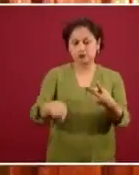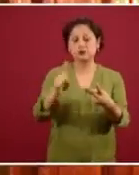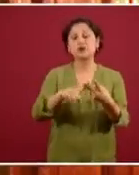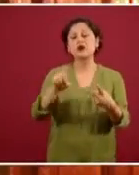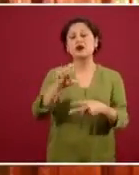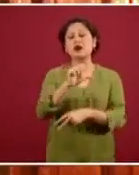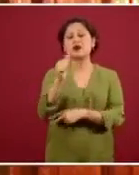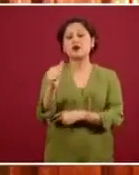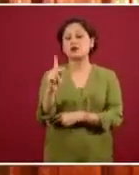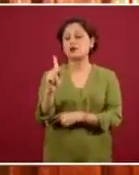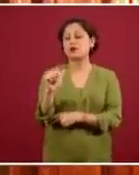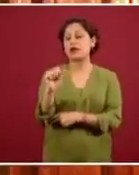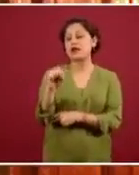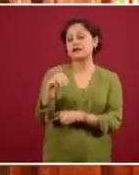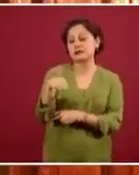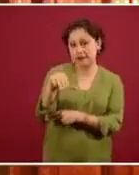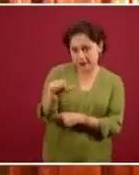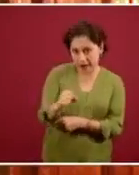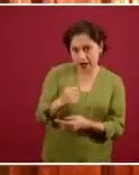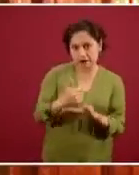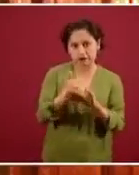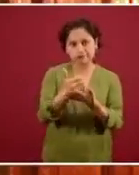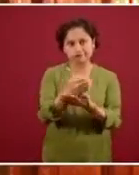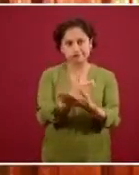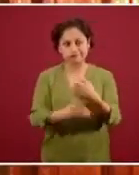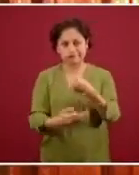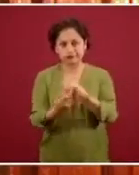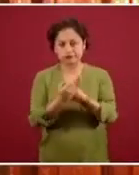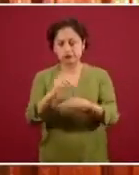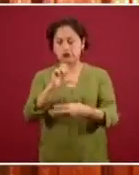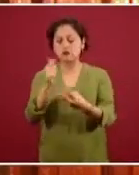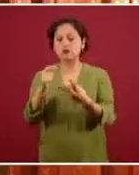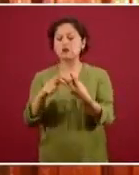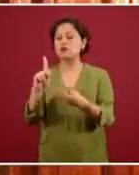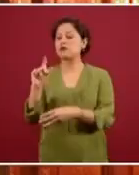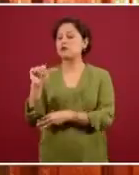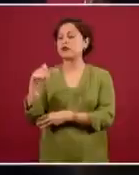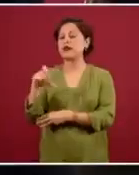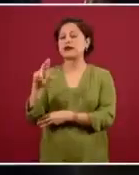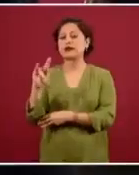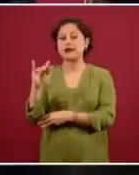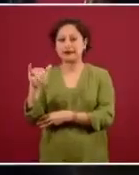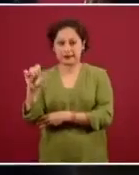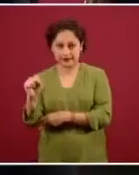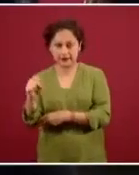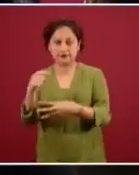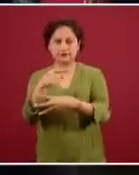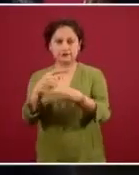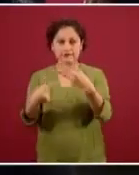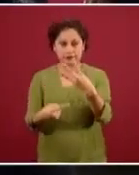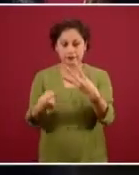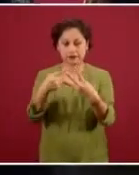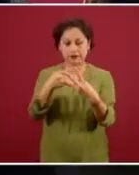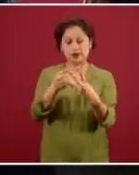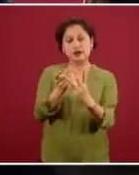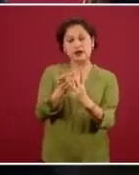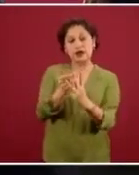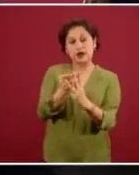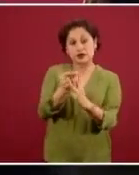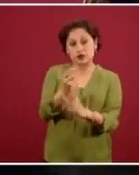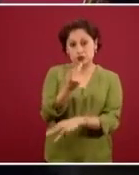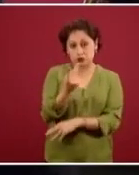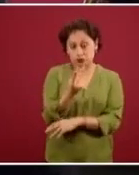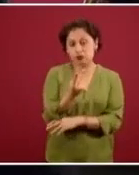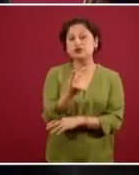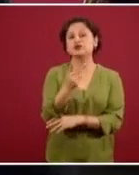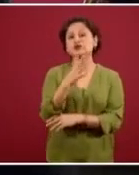tercero son las plaquetas. Los 2 primeros tienen una característica, que